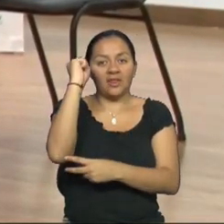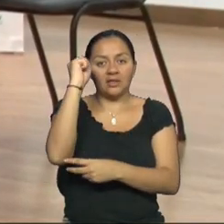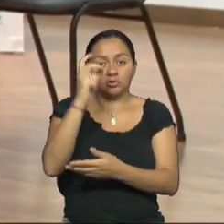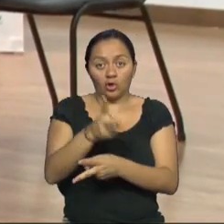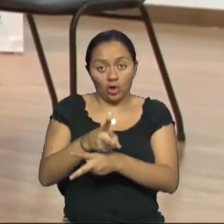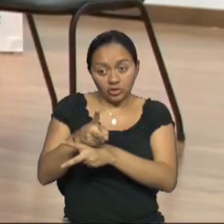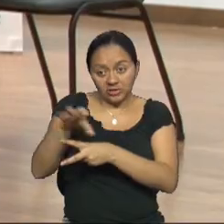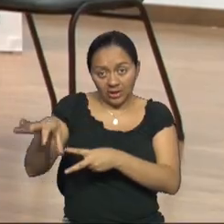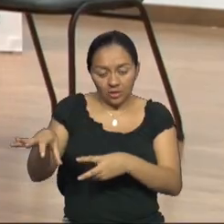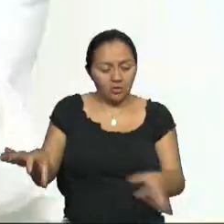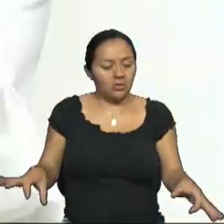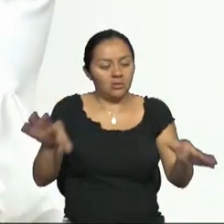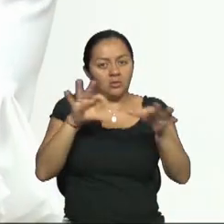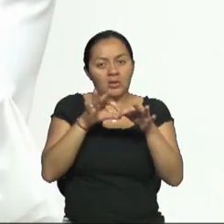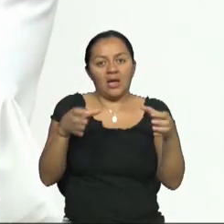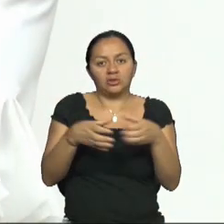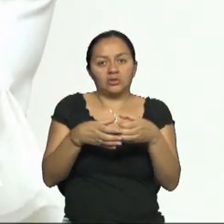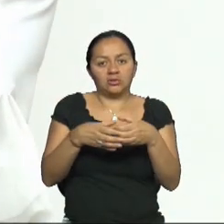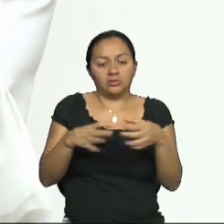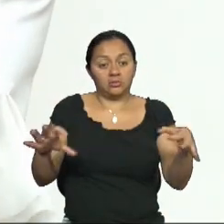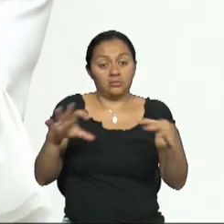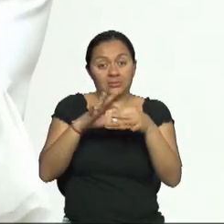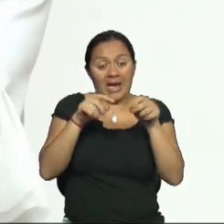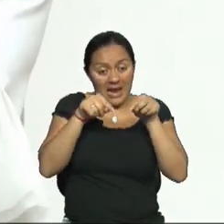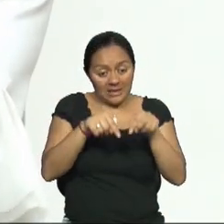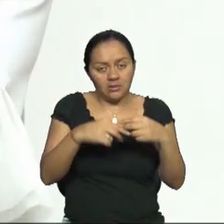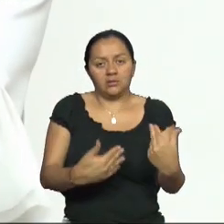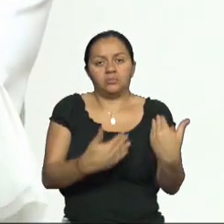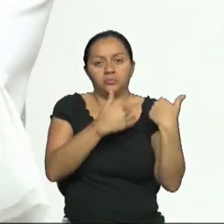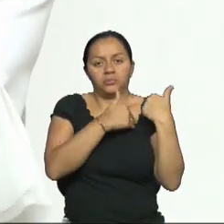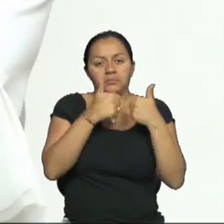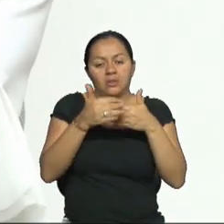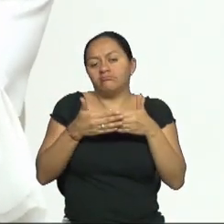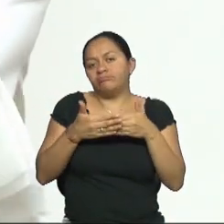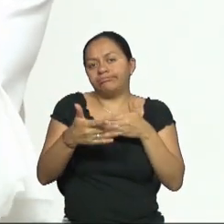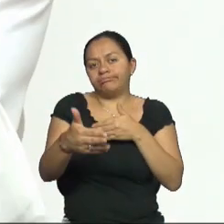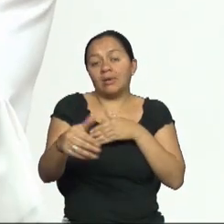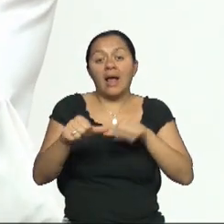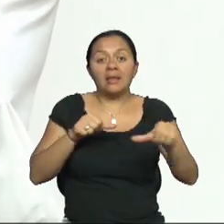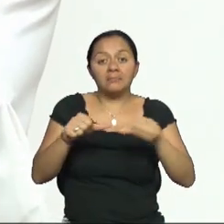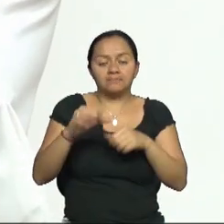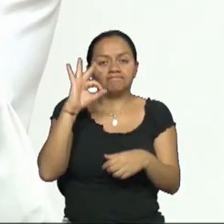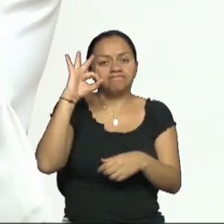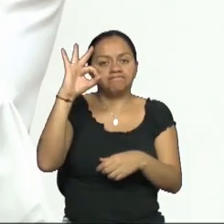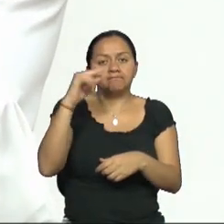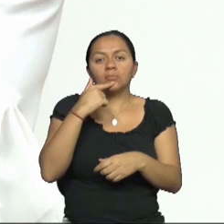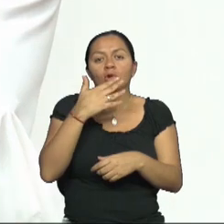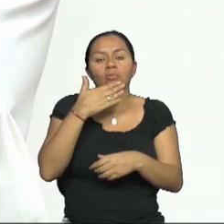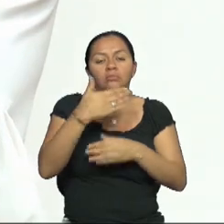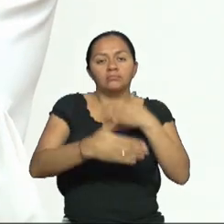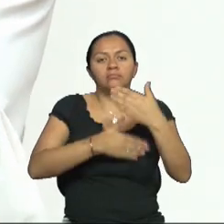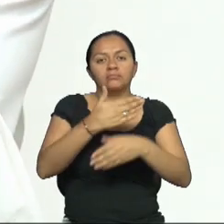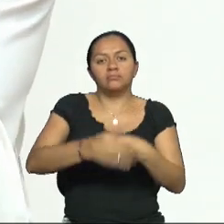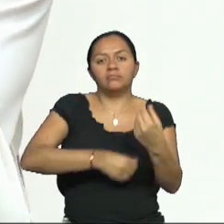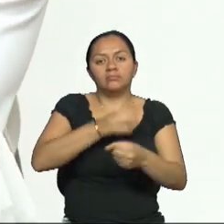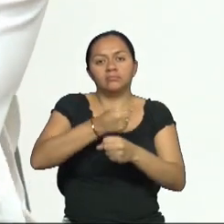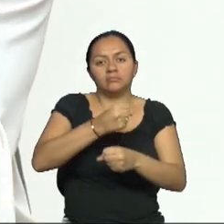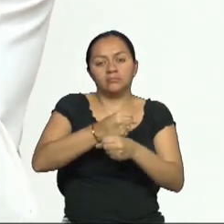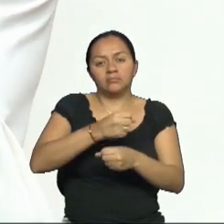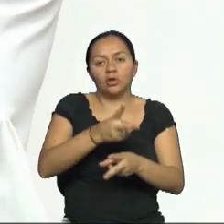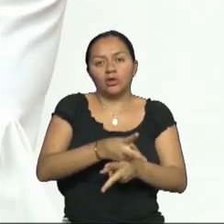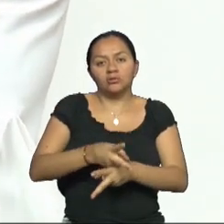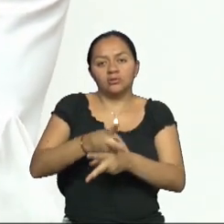Donde ahí es la responsabilidad a nivel administrativo de los